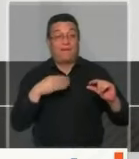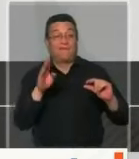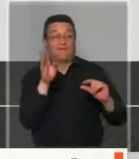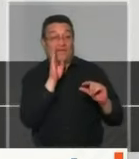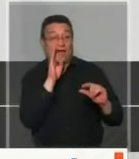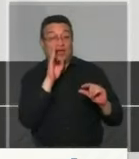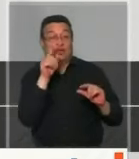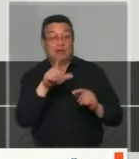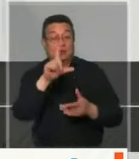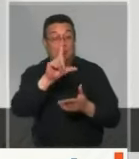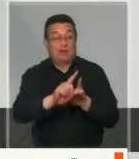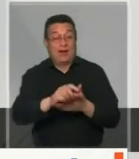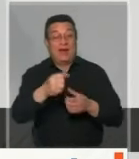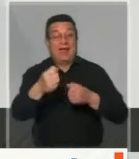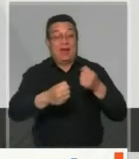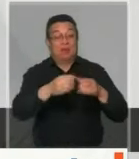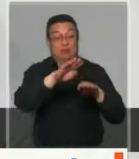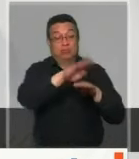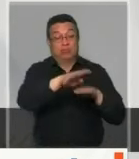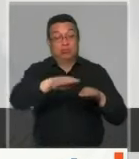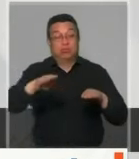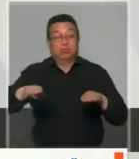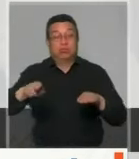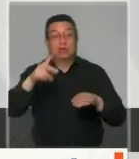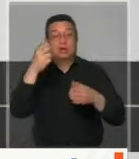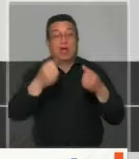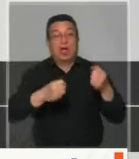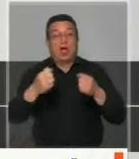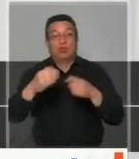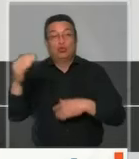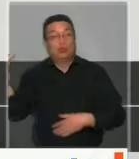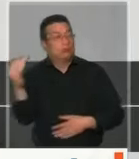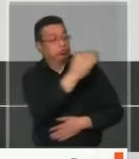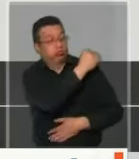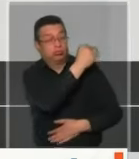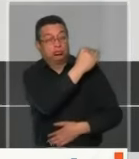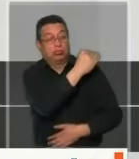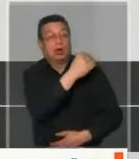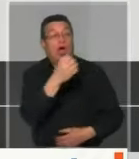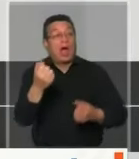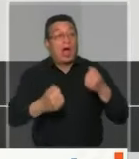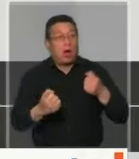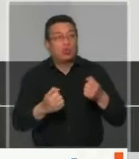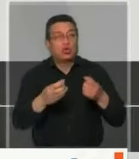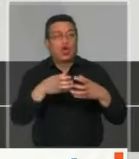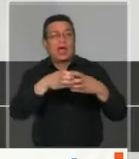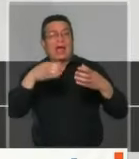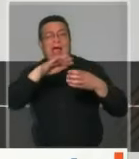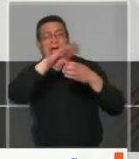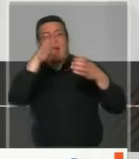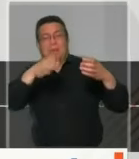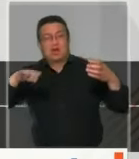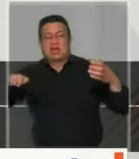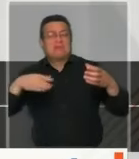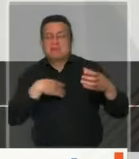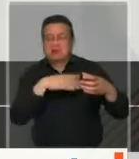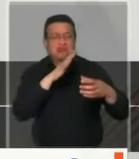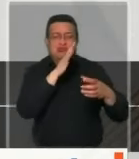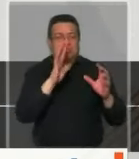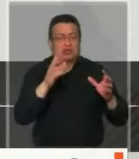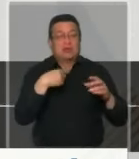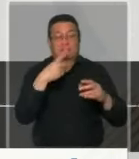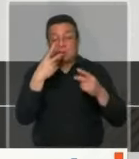el estacionamiento, pasó como un auto hacia abajo. No sé si es un auto o una camioneta, pero de reojo yo vi